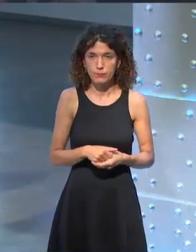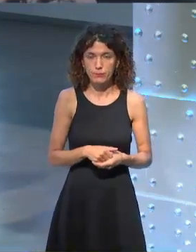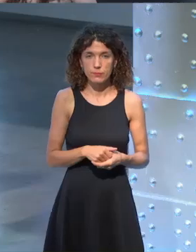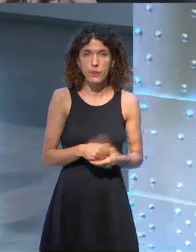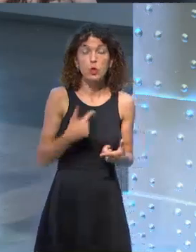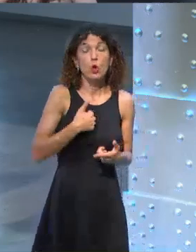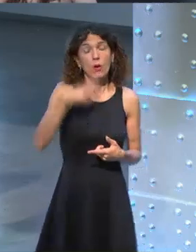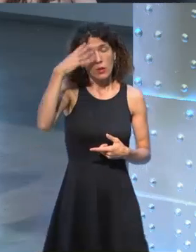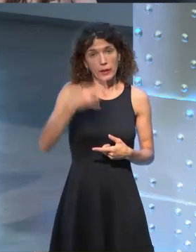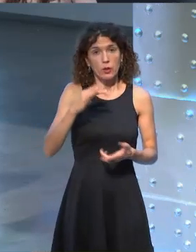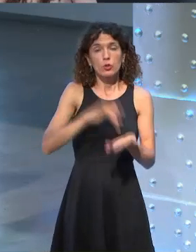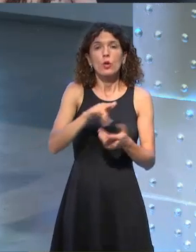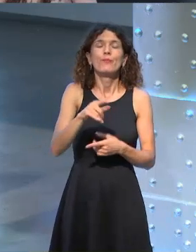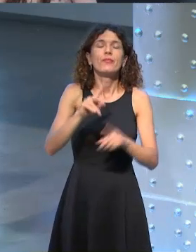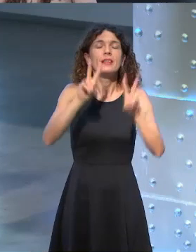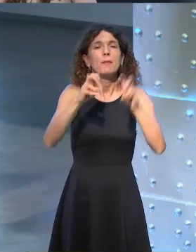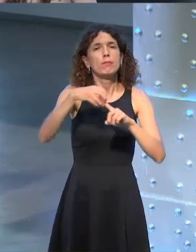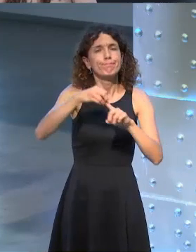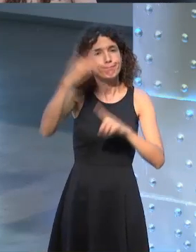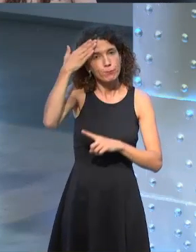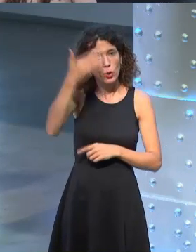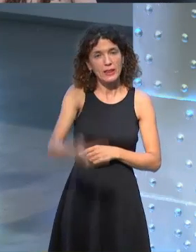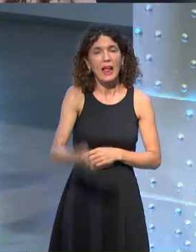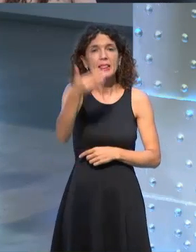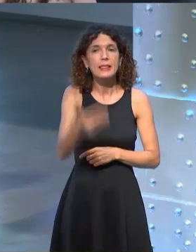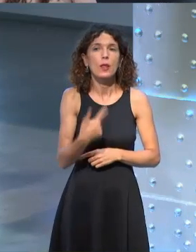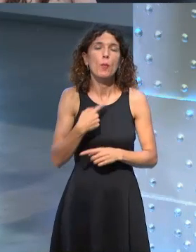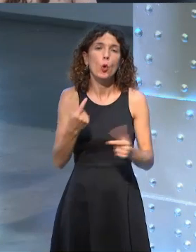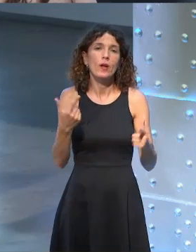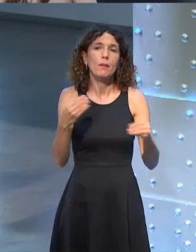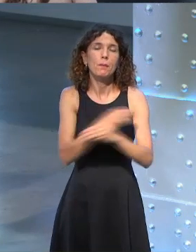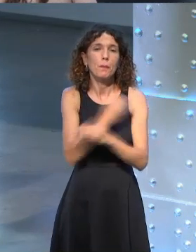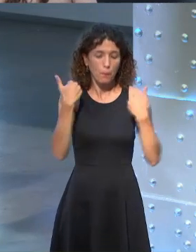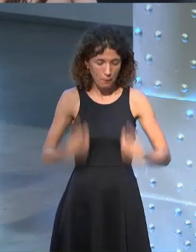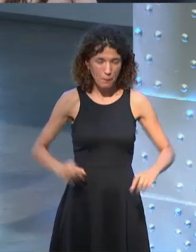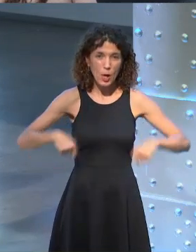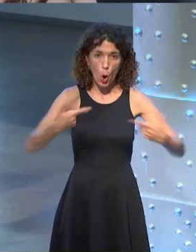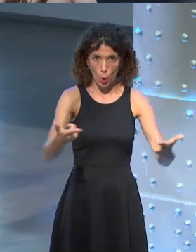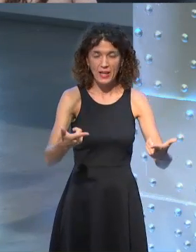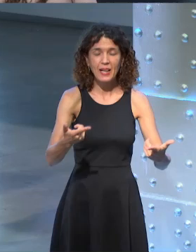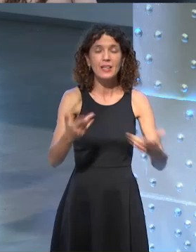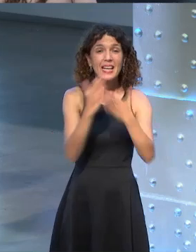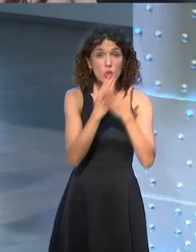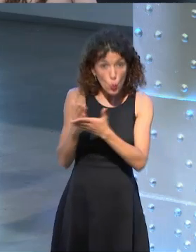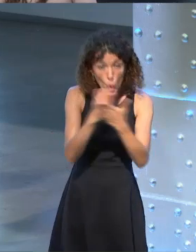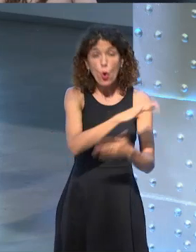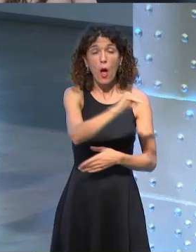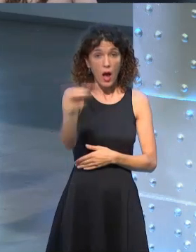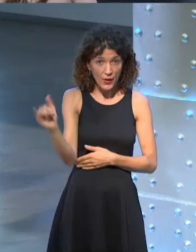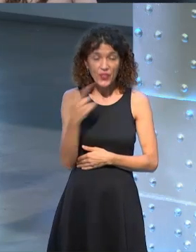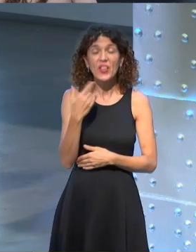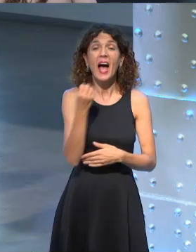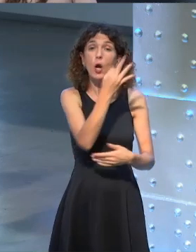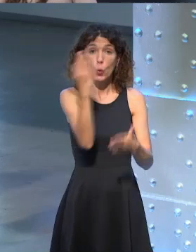Milagros. Yo creo que hay una cuestión principal que yo discrepo con la parte biológica. La parte biológica, los estudios que existen,